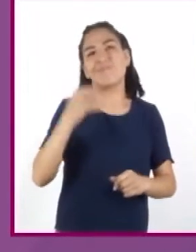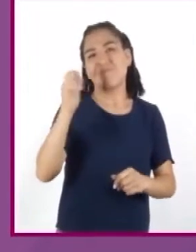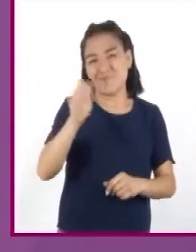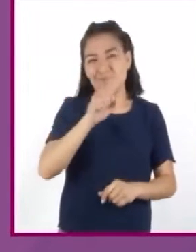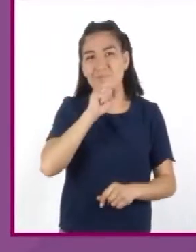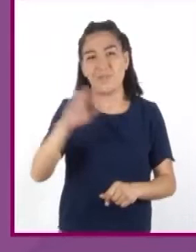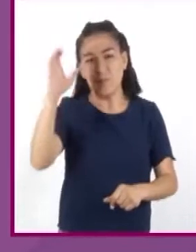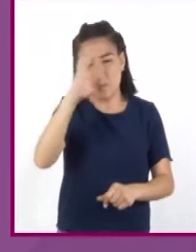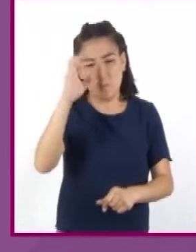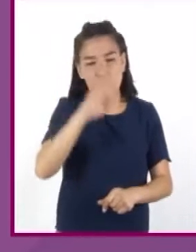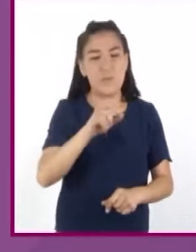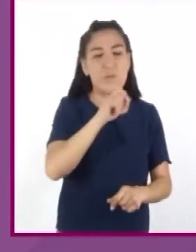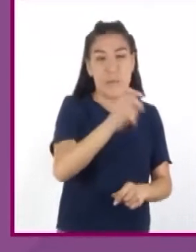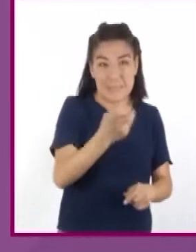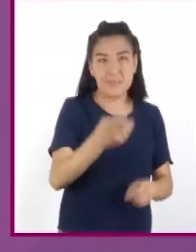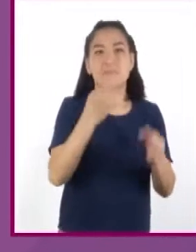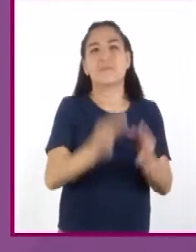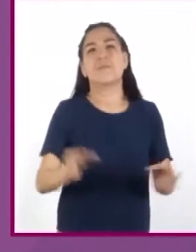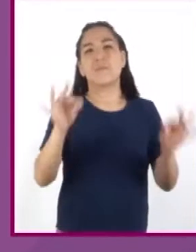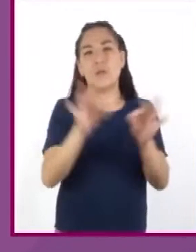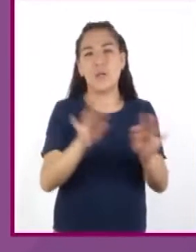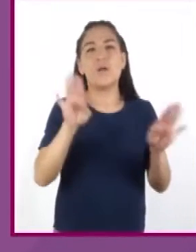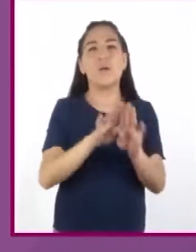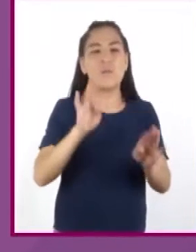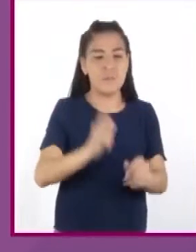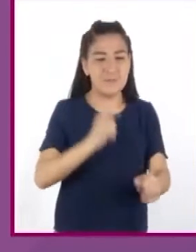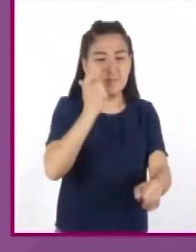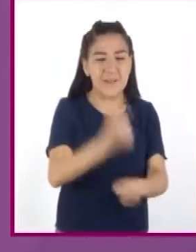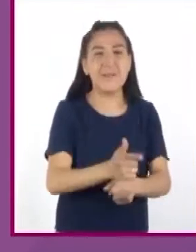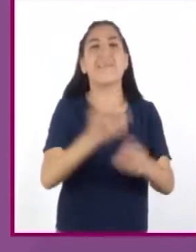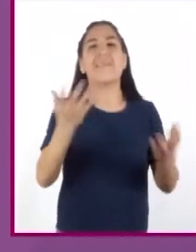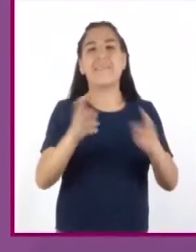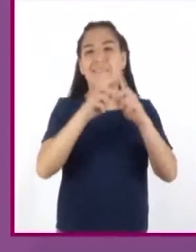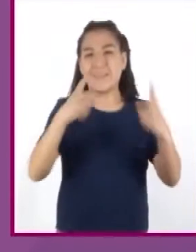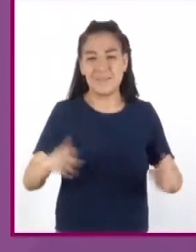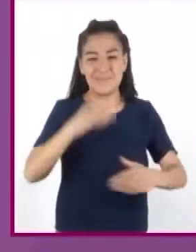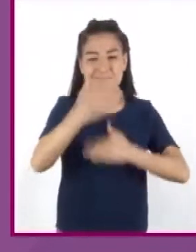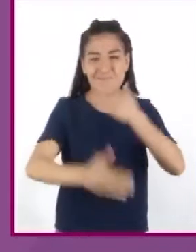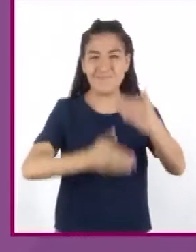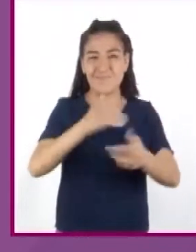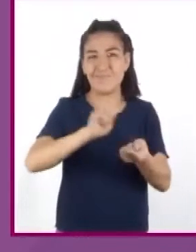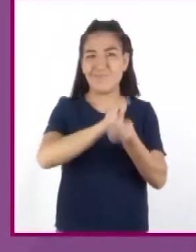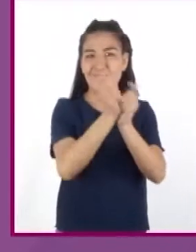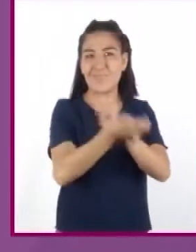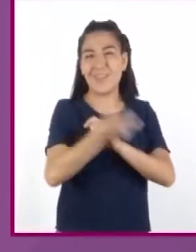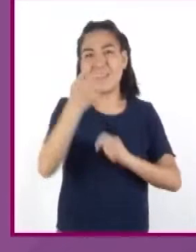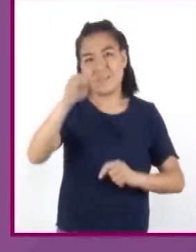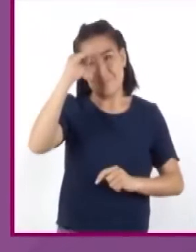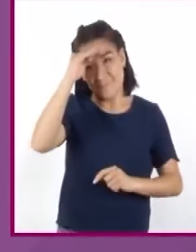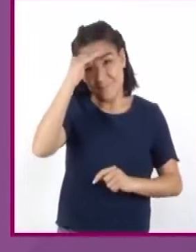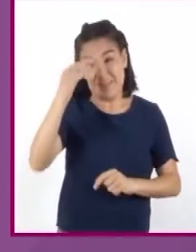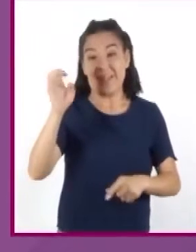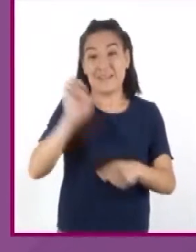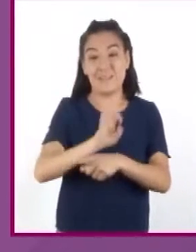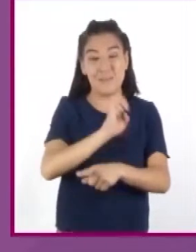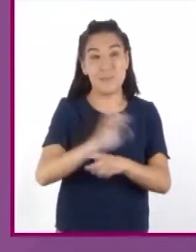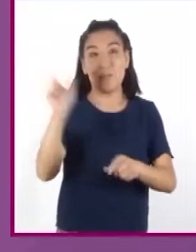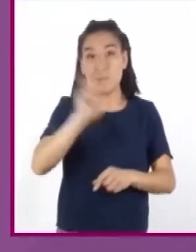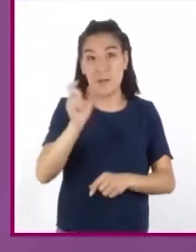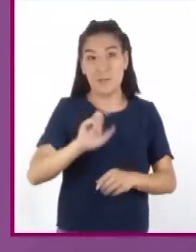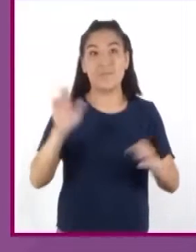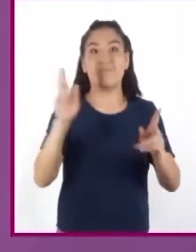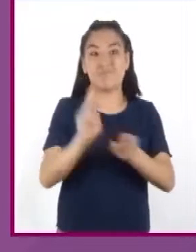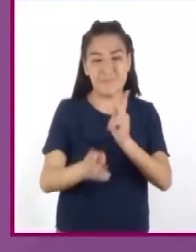culturales. Estos son de vital importancia ya que nos dan cuenta del desarrollo y evolución del pensamiento. Entonces, cuando hablamos de